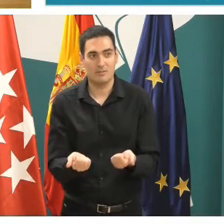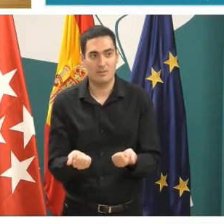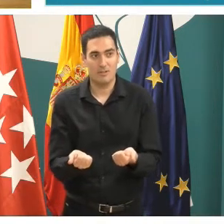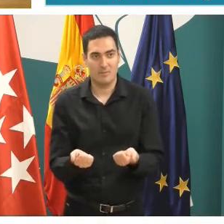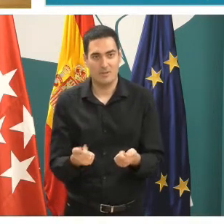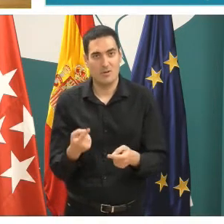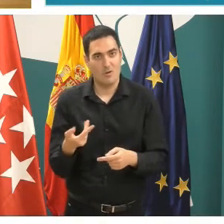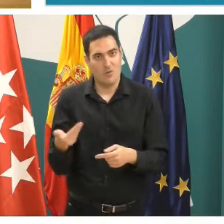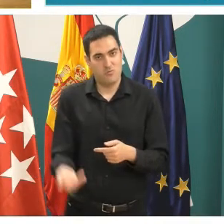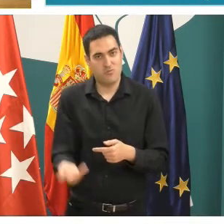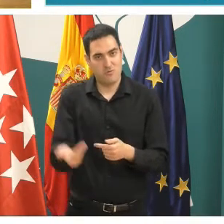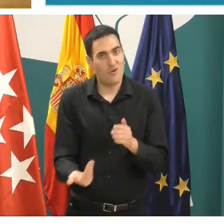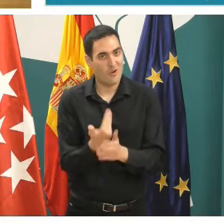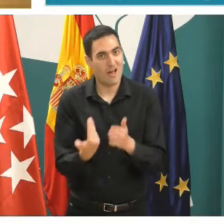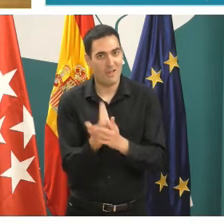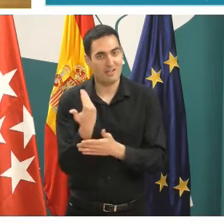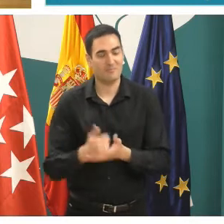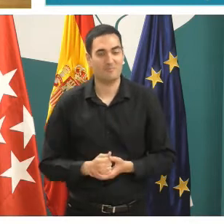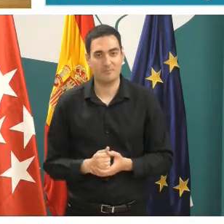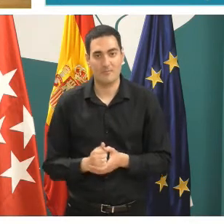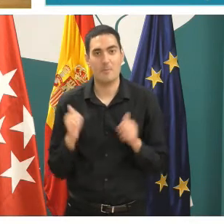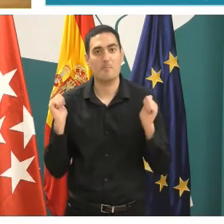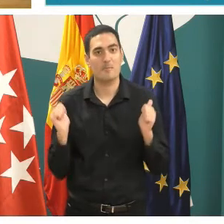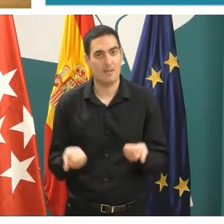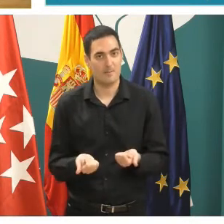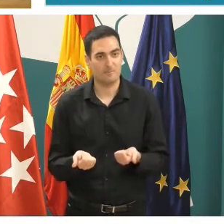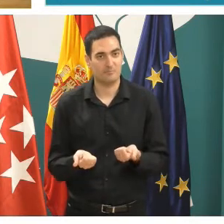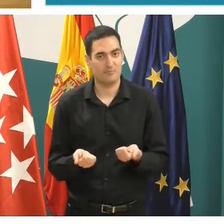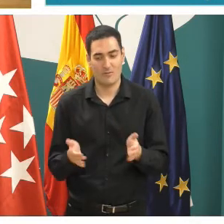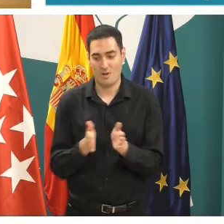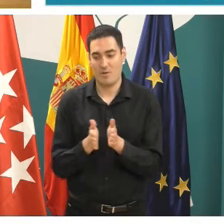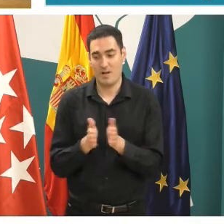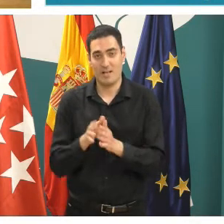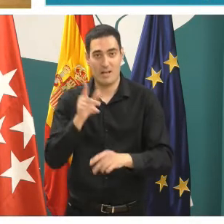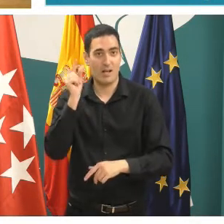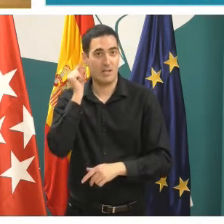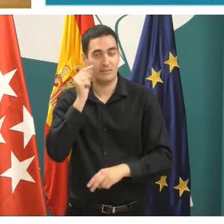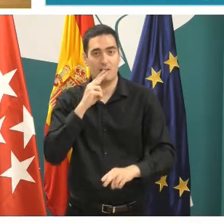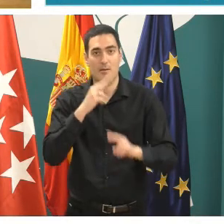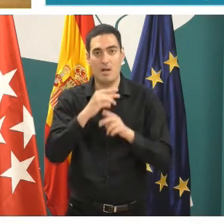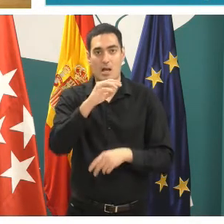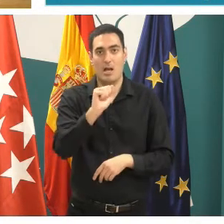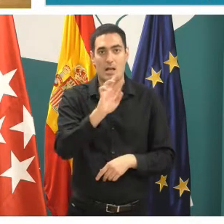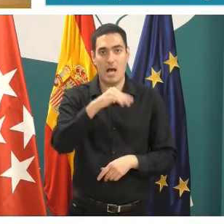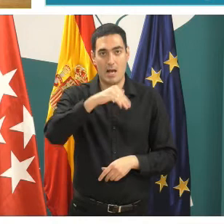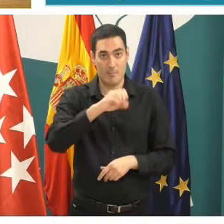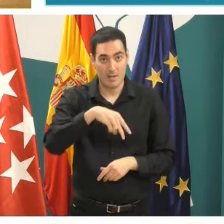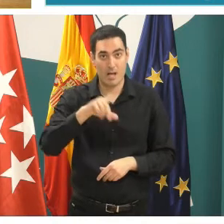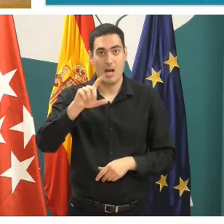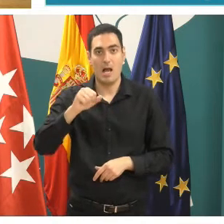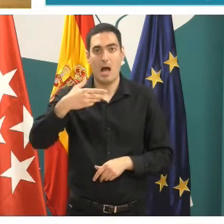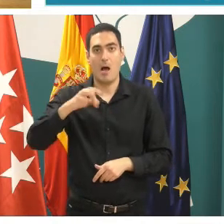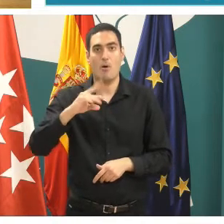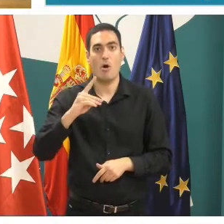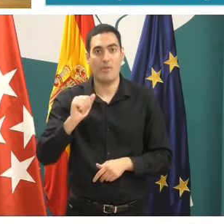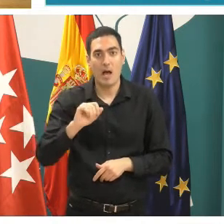chicha de las jornadas. Vamos a empezar con nuestra compañera Carmen Laborda López, que es psicóloga del Servicio de